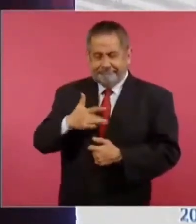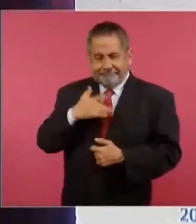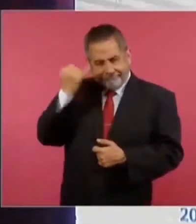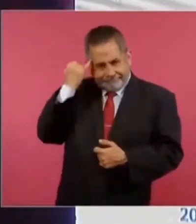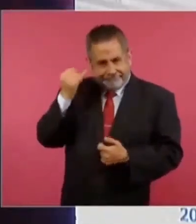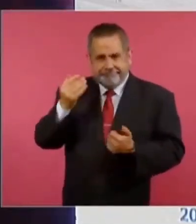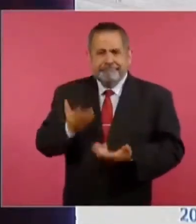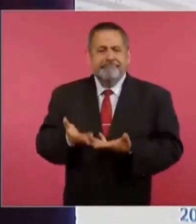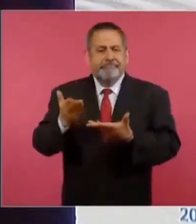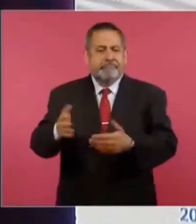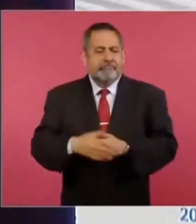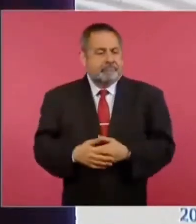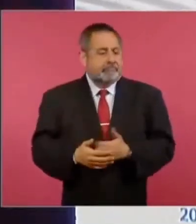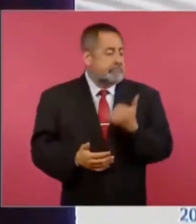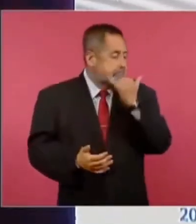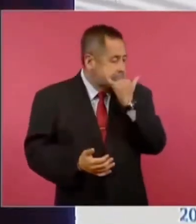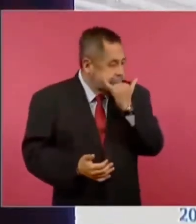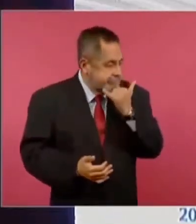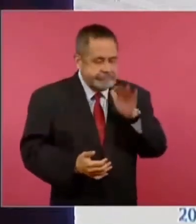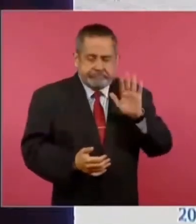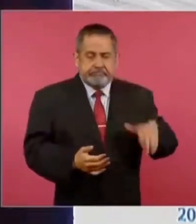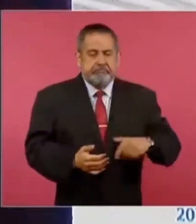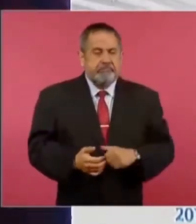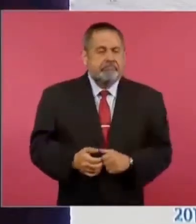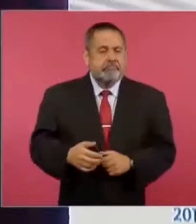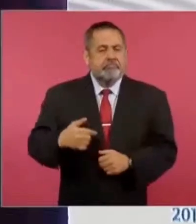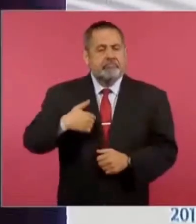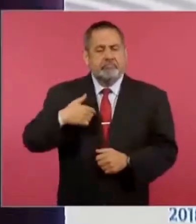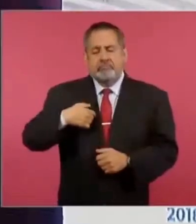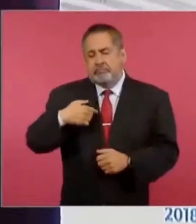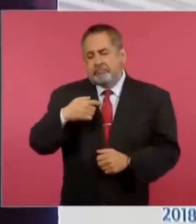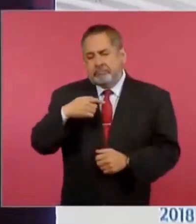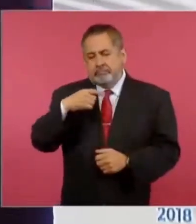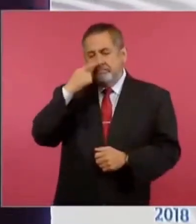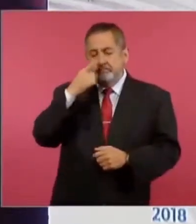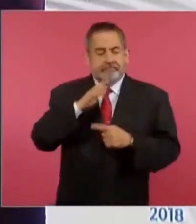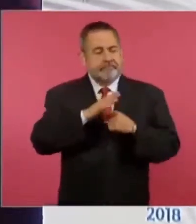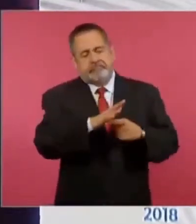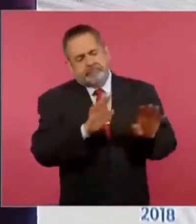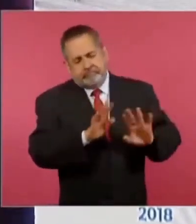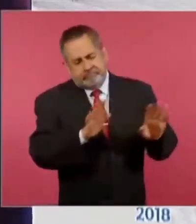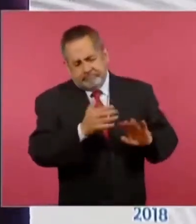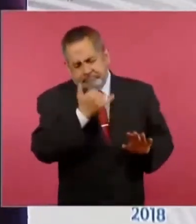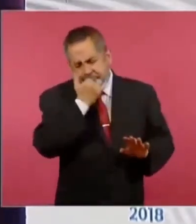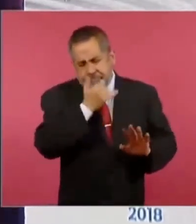Y ofrezco disculpa por tener que decirlo,